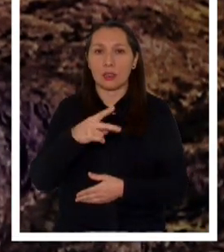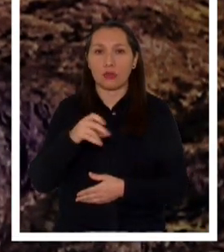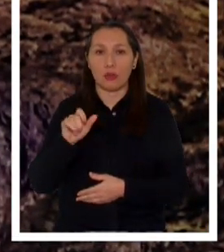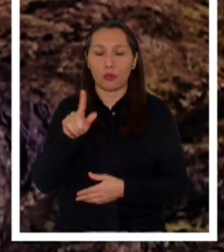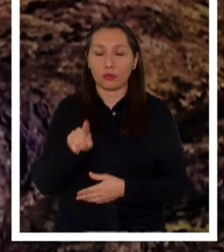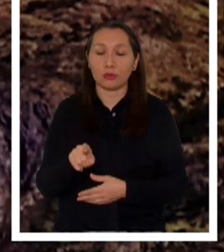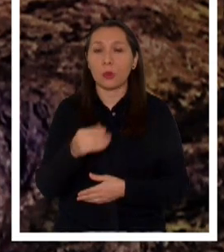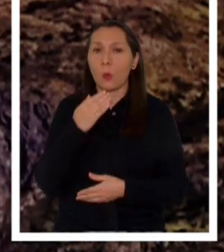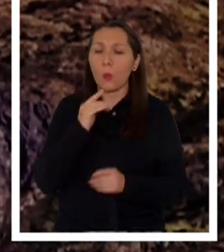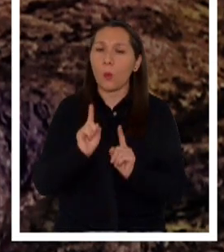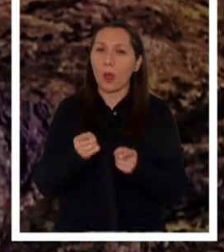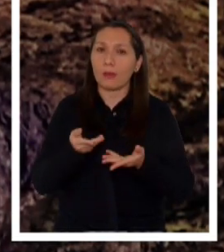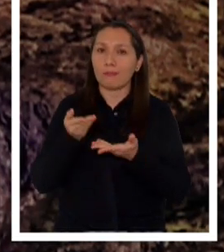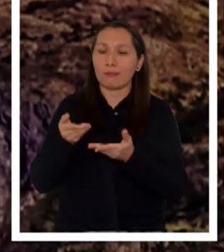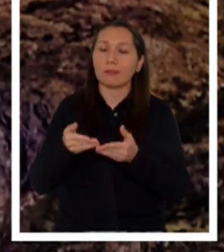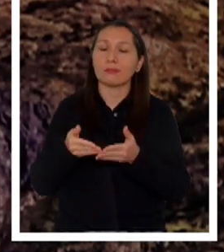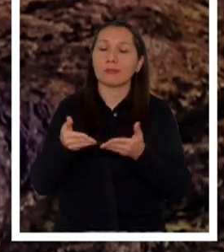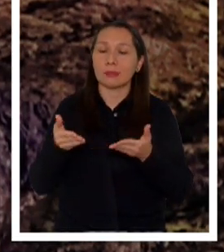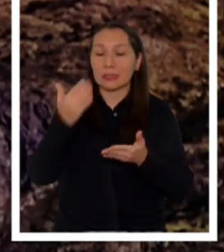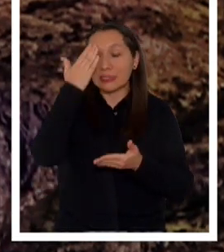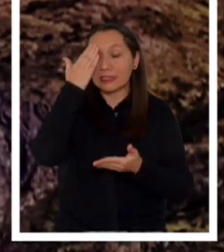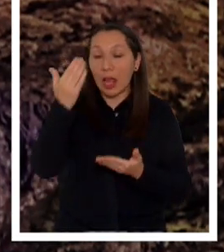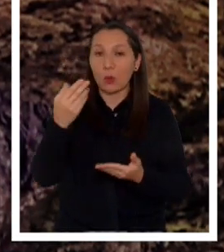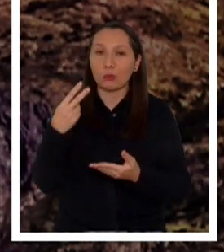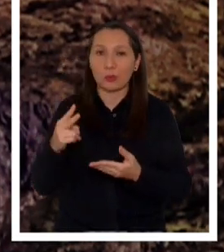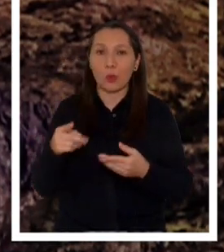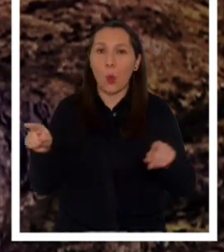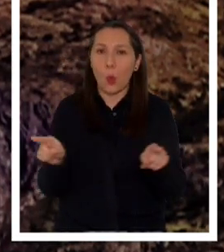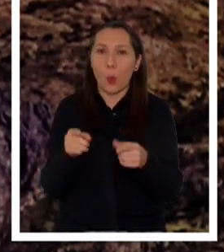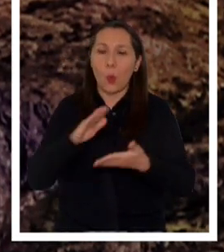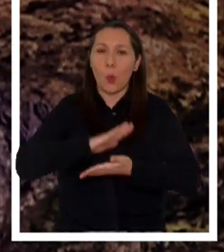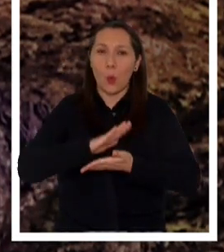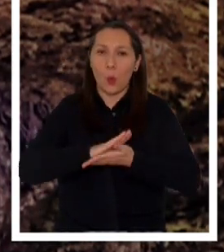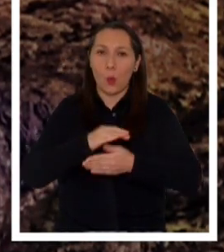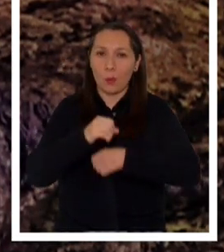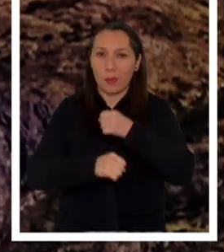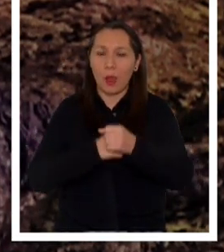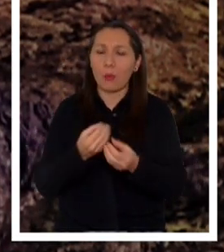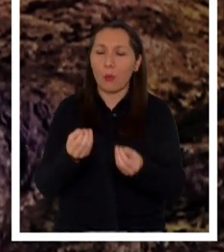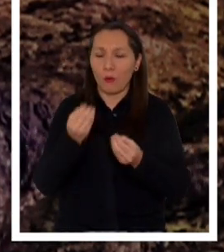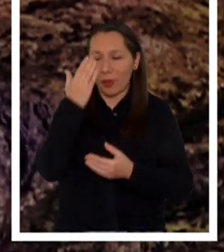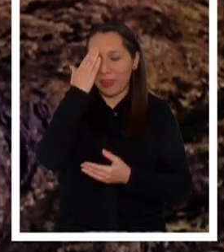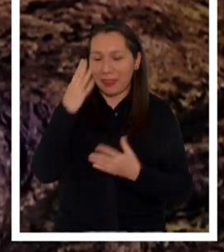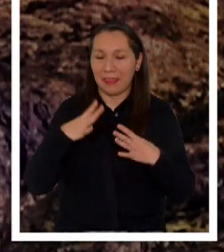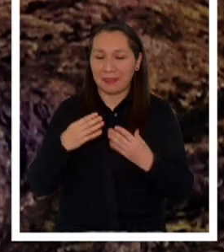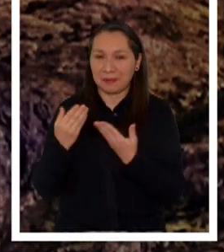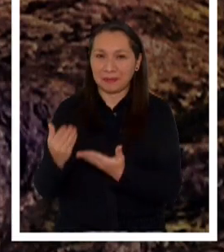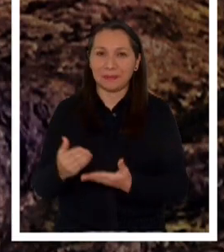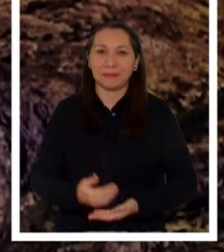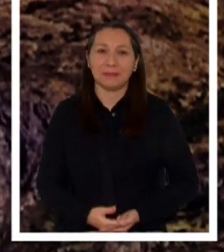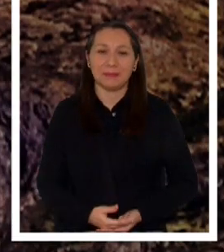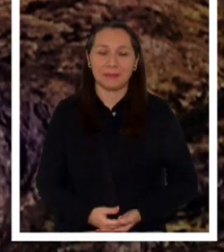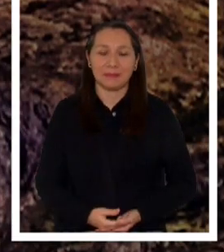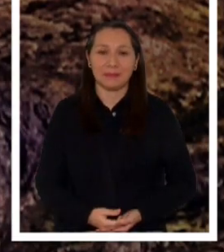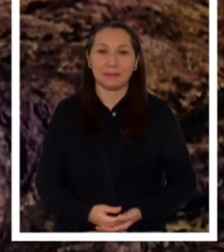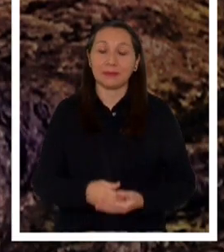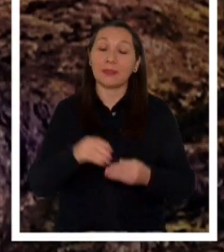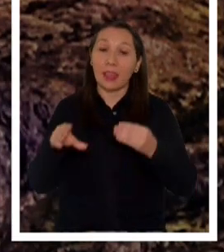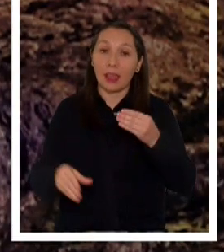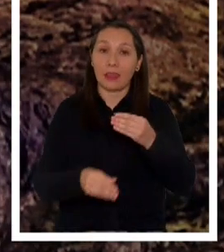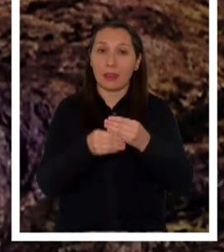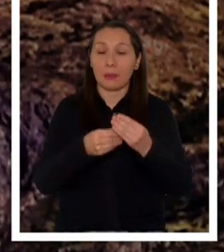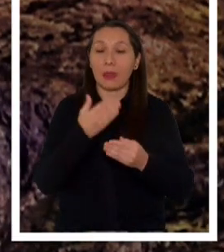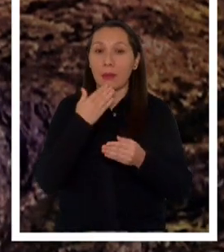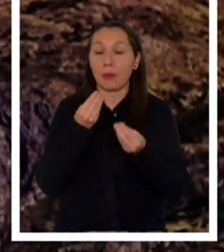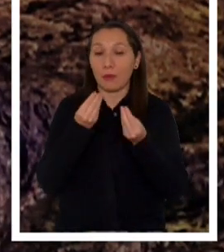hacer extensivo y saludo en su cumpleaños Así que sea que tenga un muy buen día adicionalmente